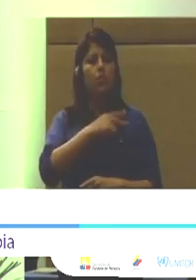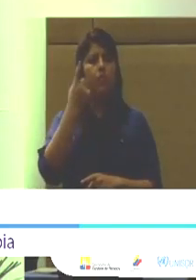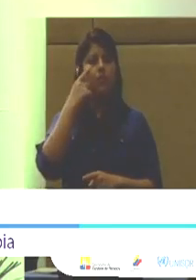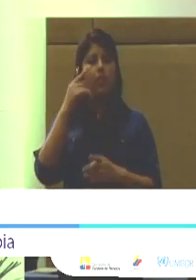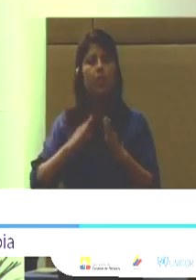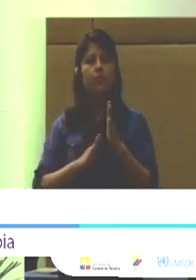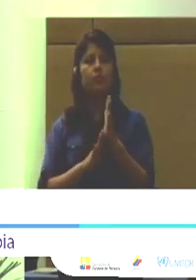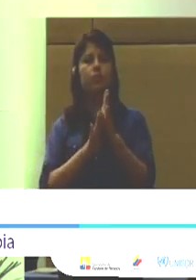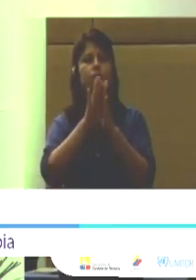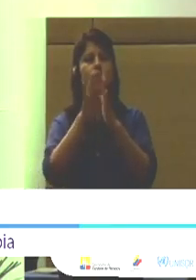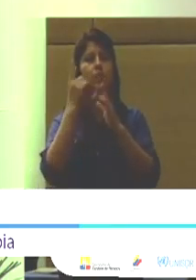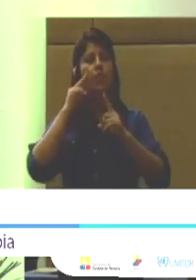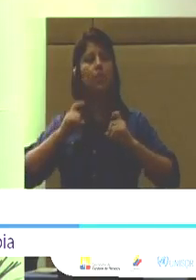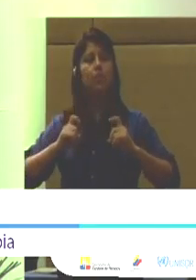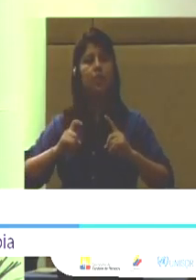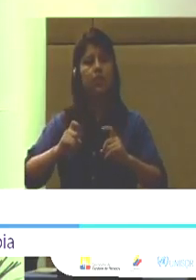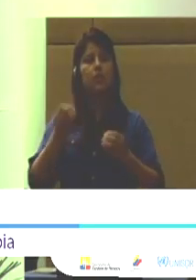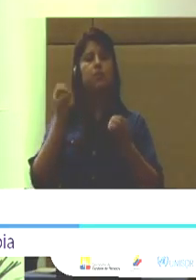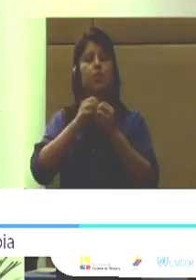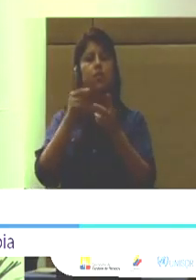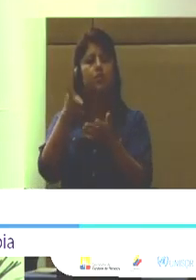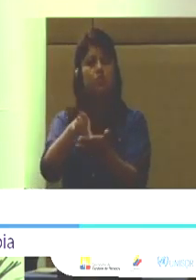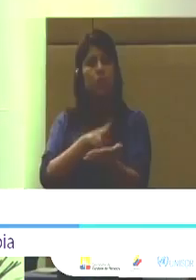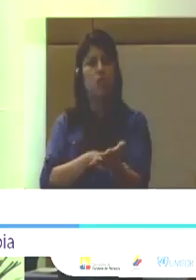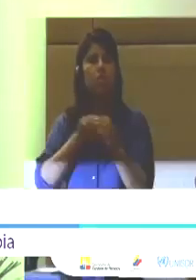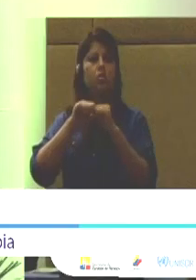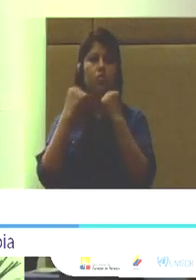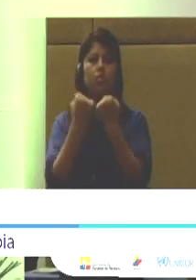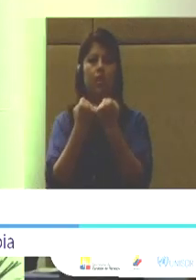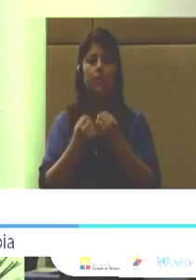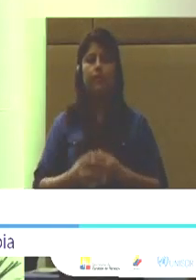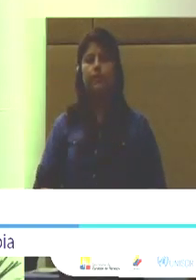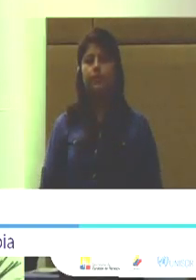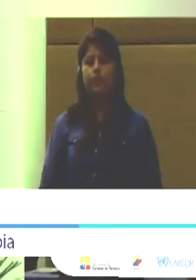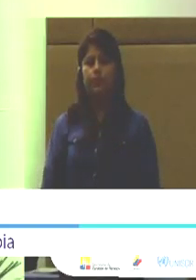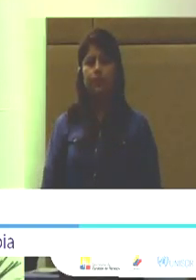la investigación y la proyección social.